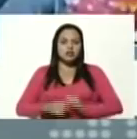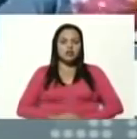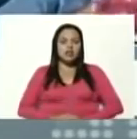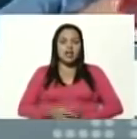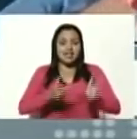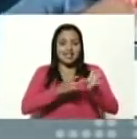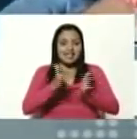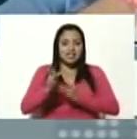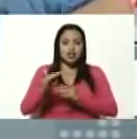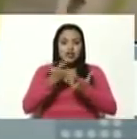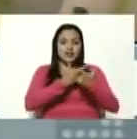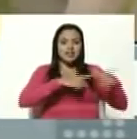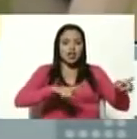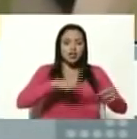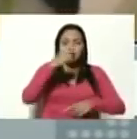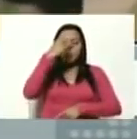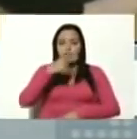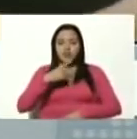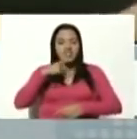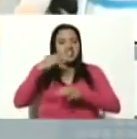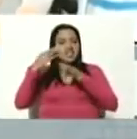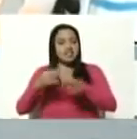pobres.